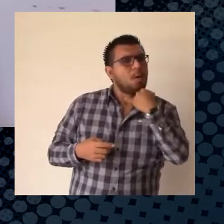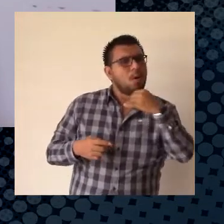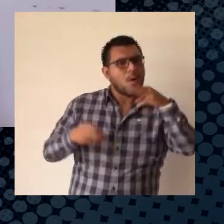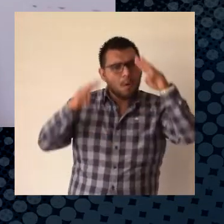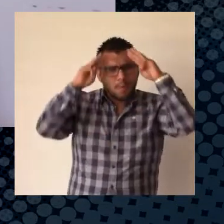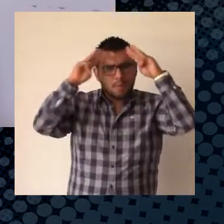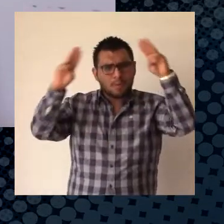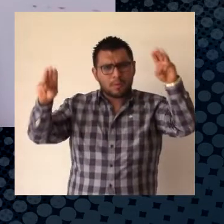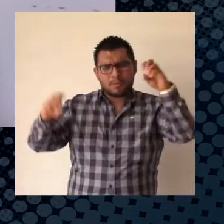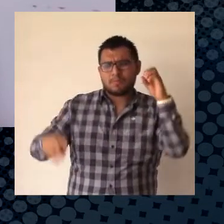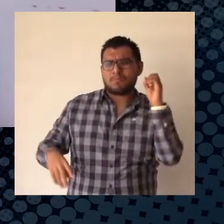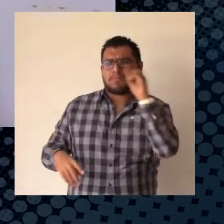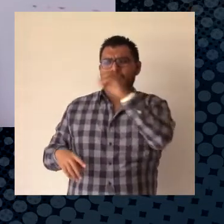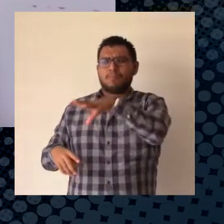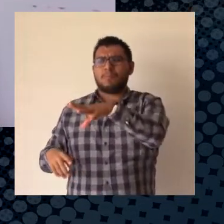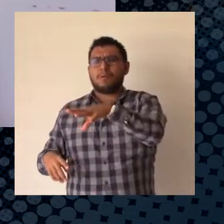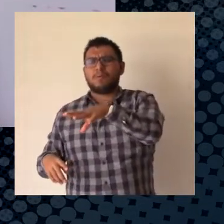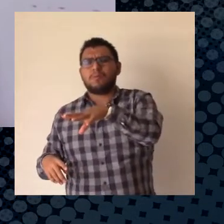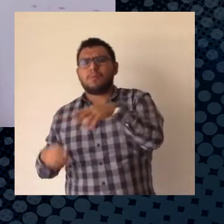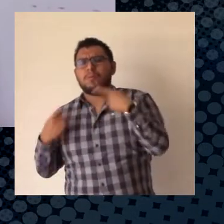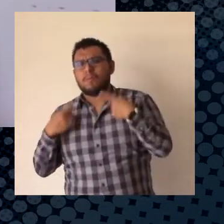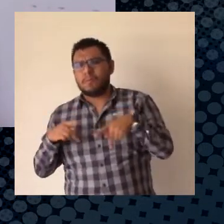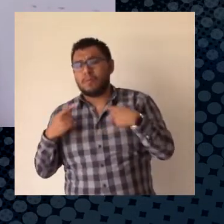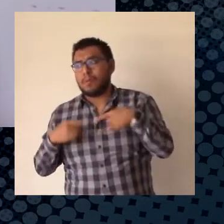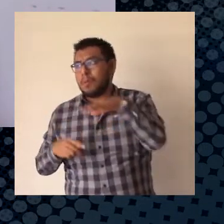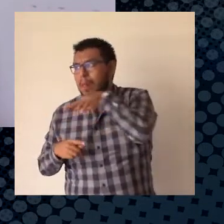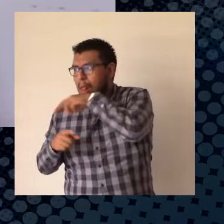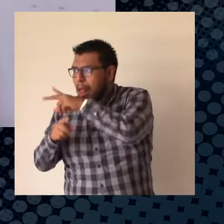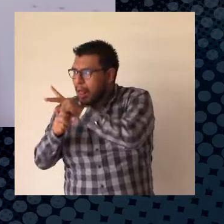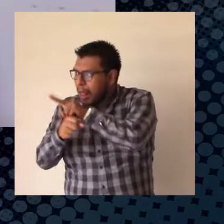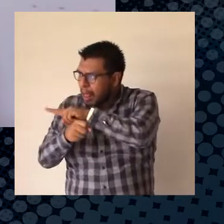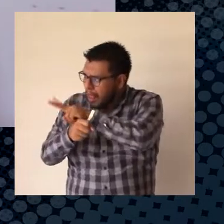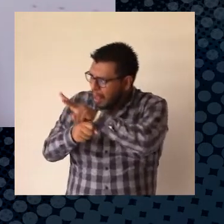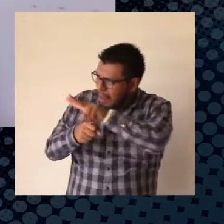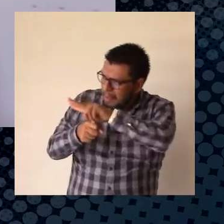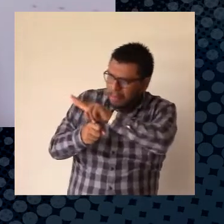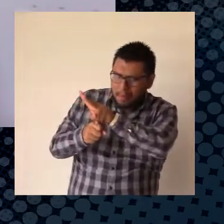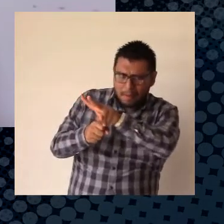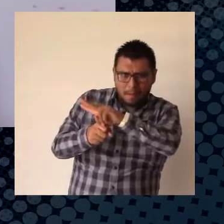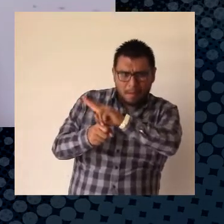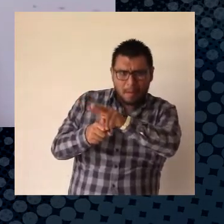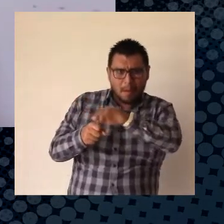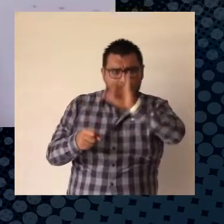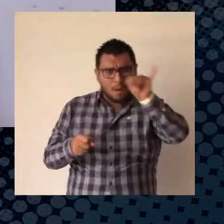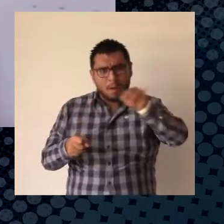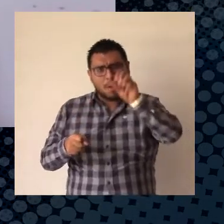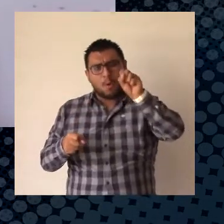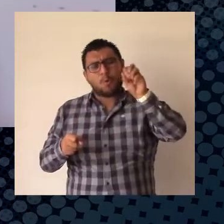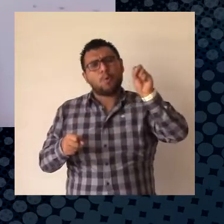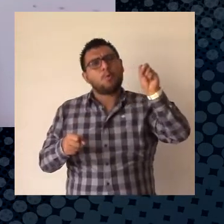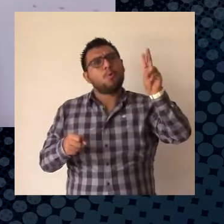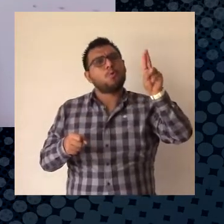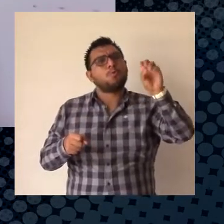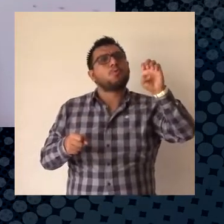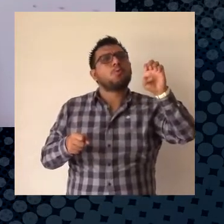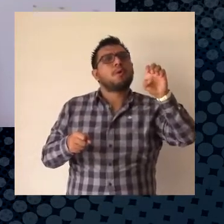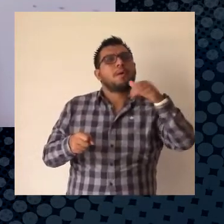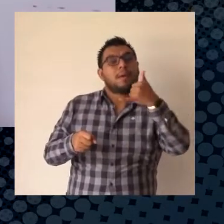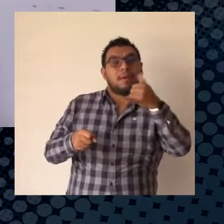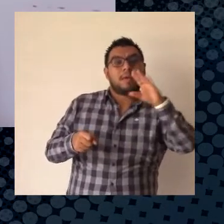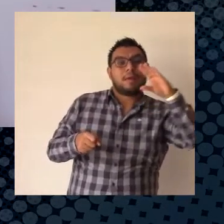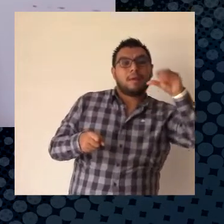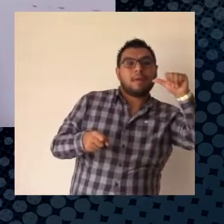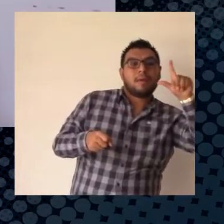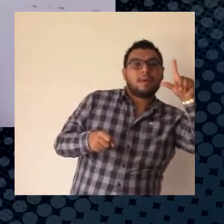los espías. Entre los espías iba Josué y Caleb, y 10 otros que representaban uno por